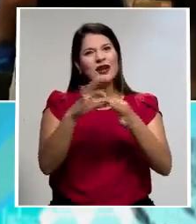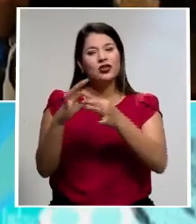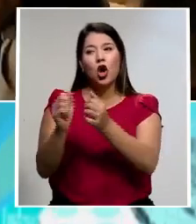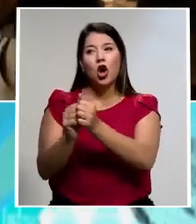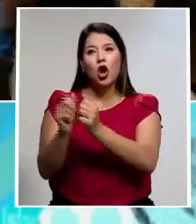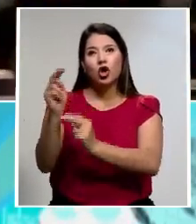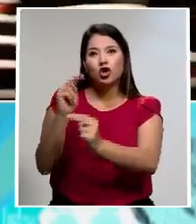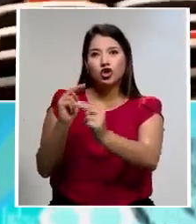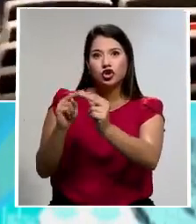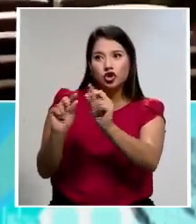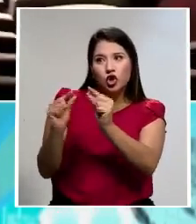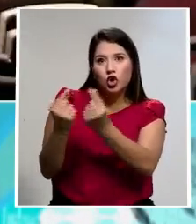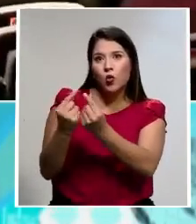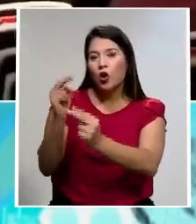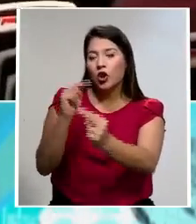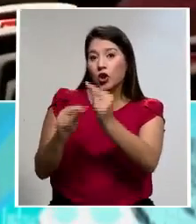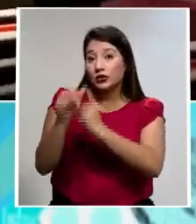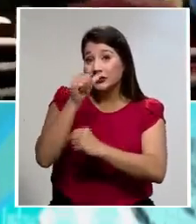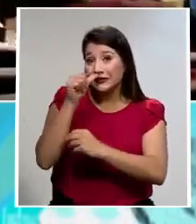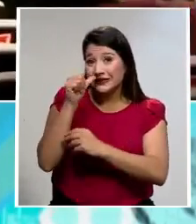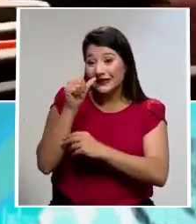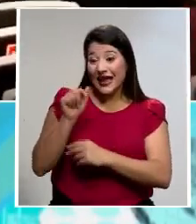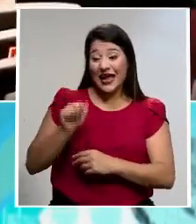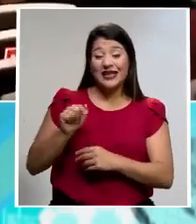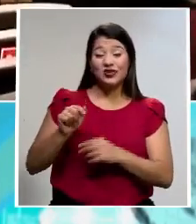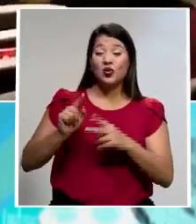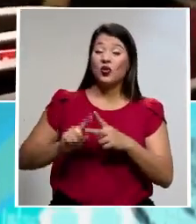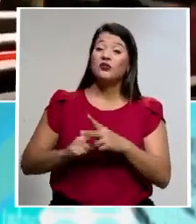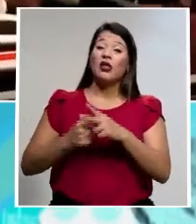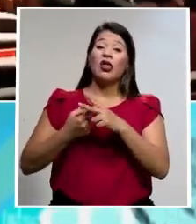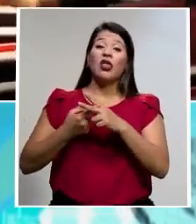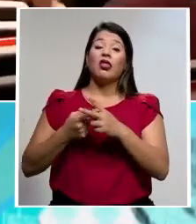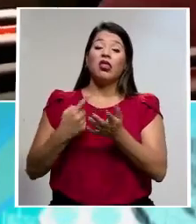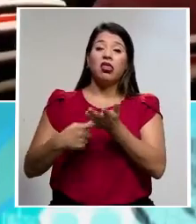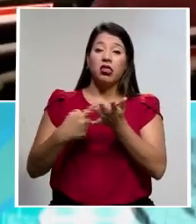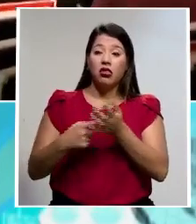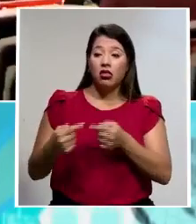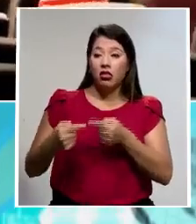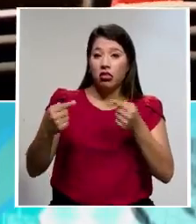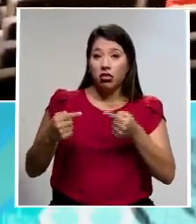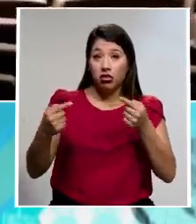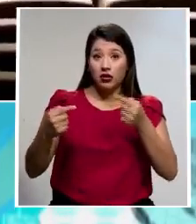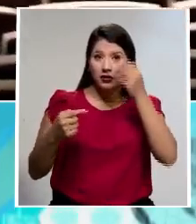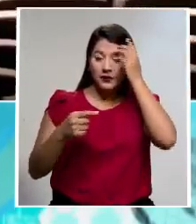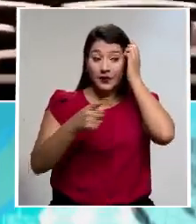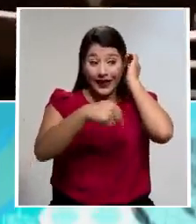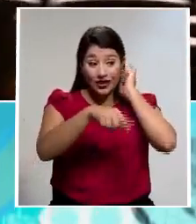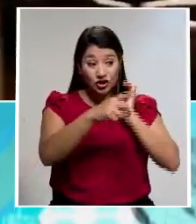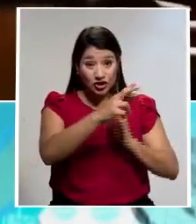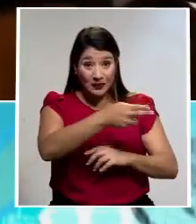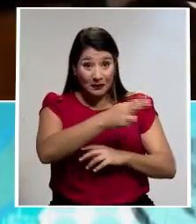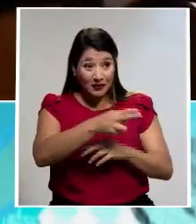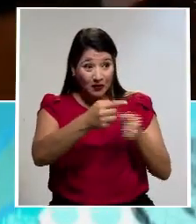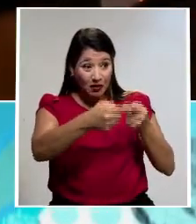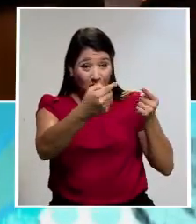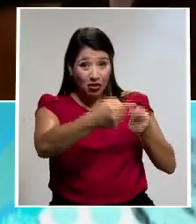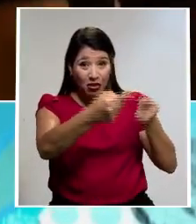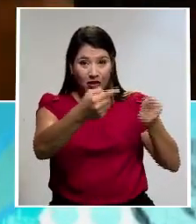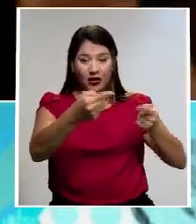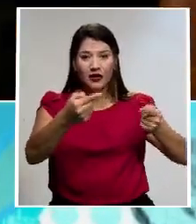sicariato, inició con un pleito, con una discusión que se dio entre los mismos imputados. Incluso le costó